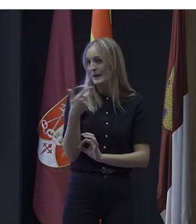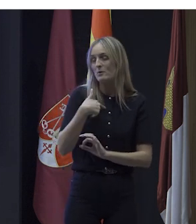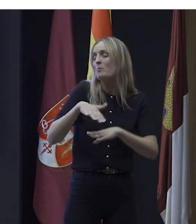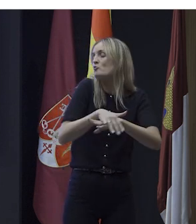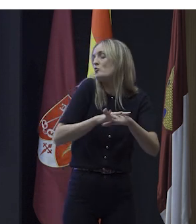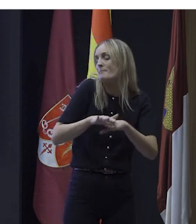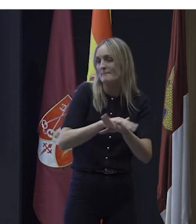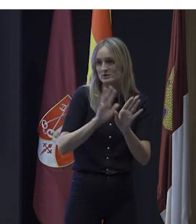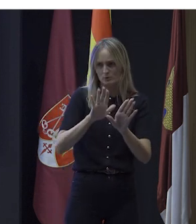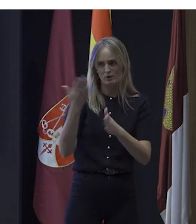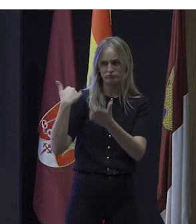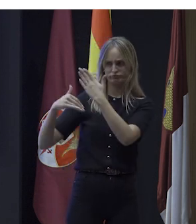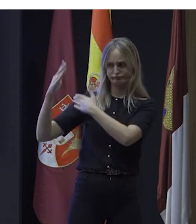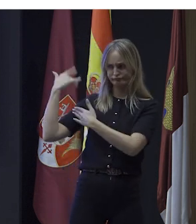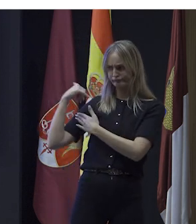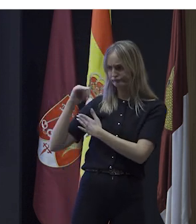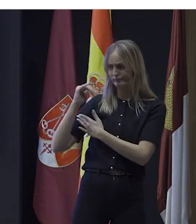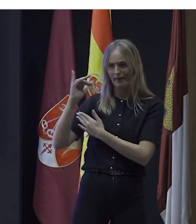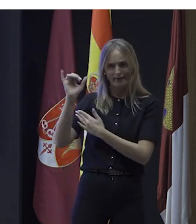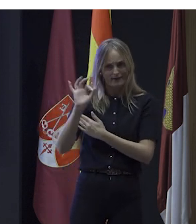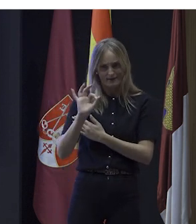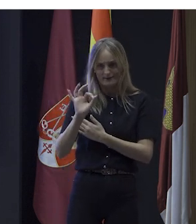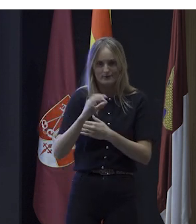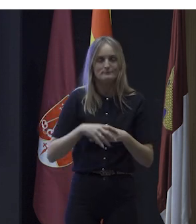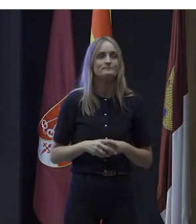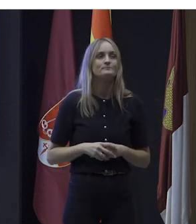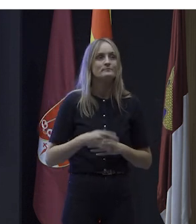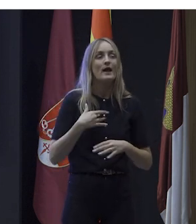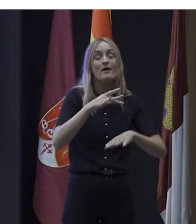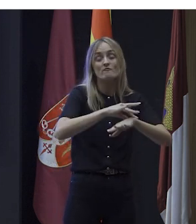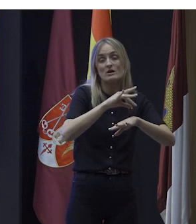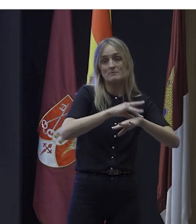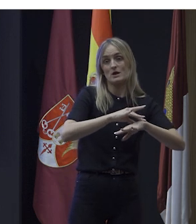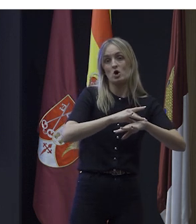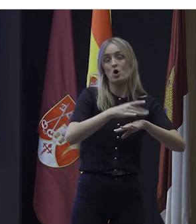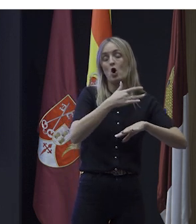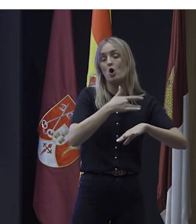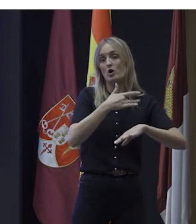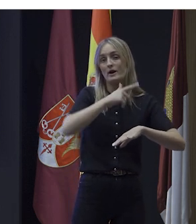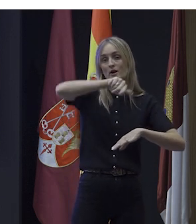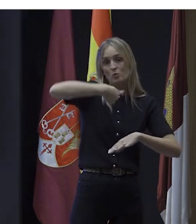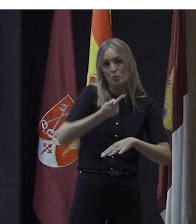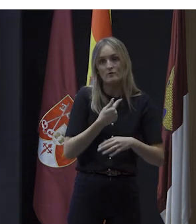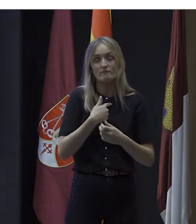básicas, pero que entonces no existían. Estamos hablando de las unidades coronarias y de los factores de riesgo.